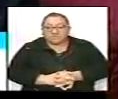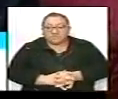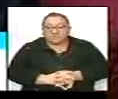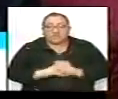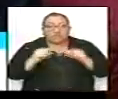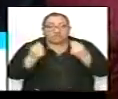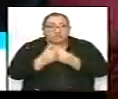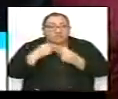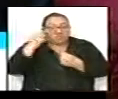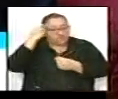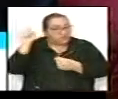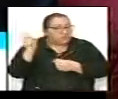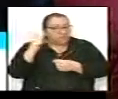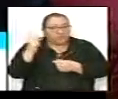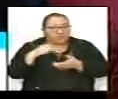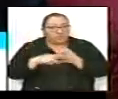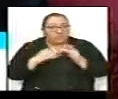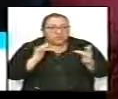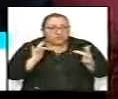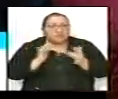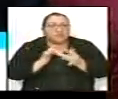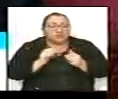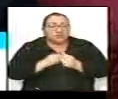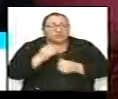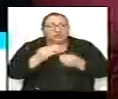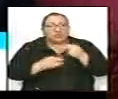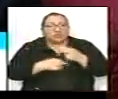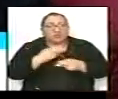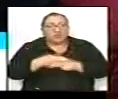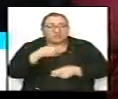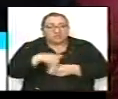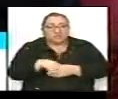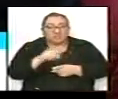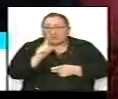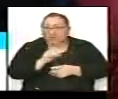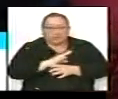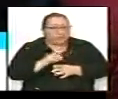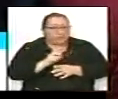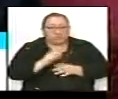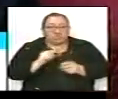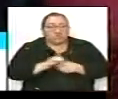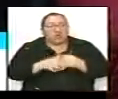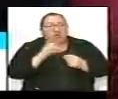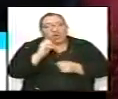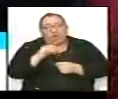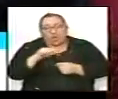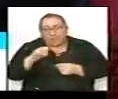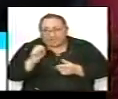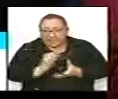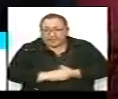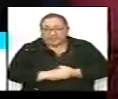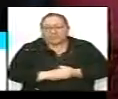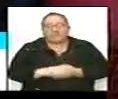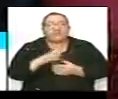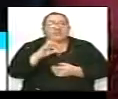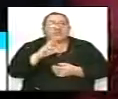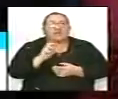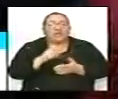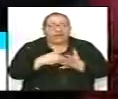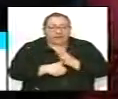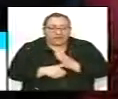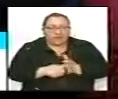los partidos políticos no solo tenemos que lidiar contra el Jurado Nacional de Elecciones, contra la OMPE, contra el